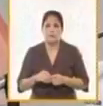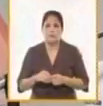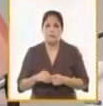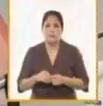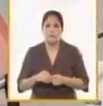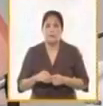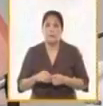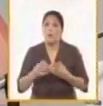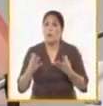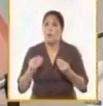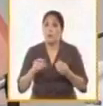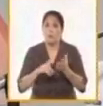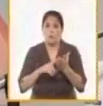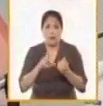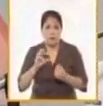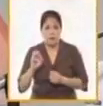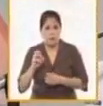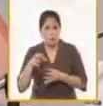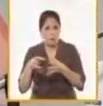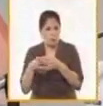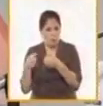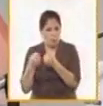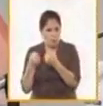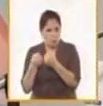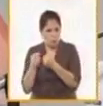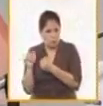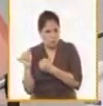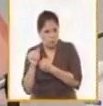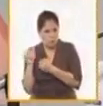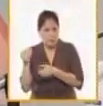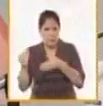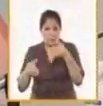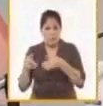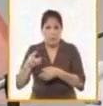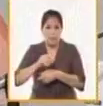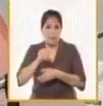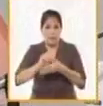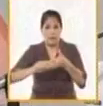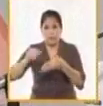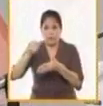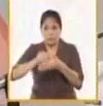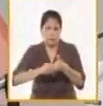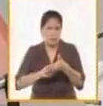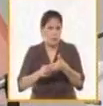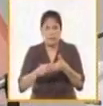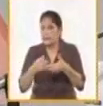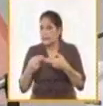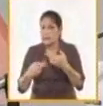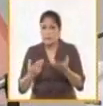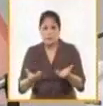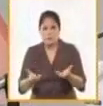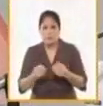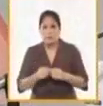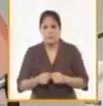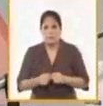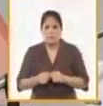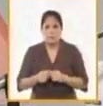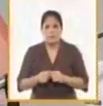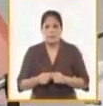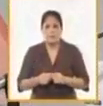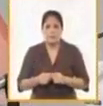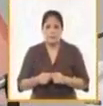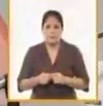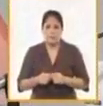cantidad de partidos, incluso opositores que participaron, un poco cómo se desarrolló toda esta